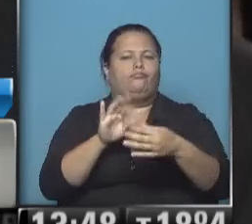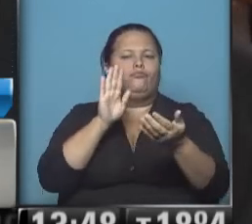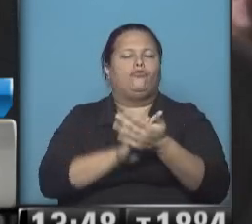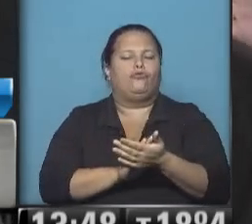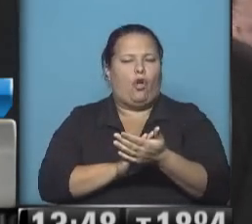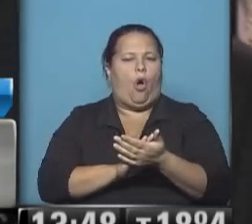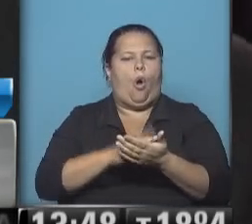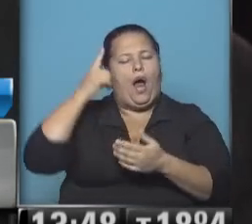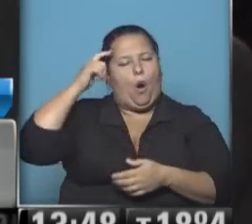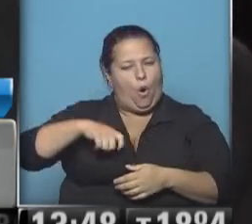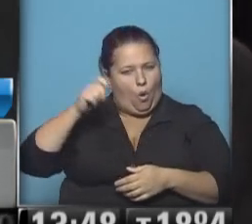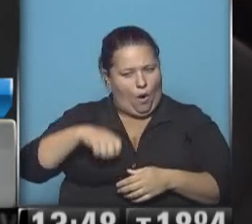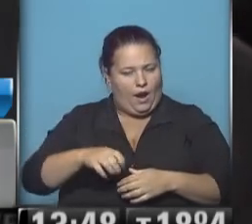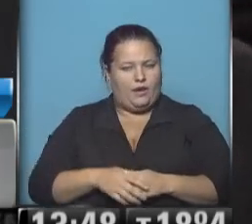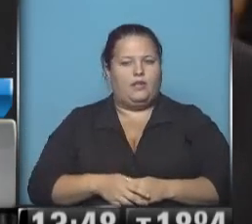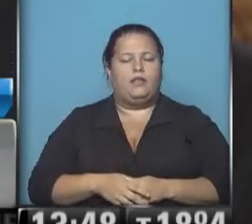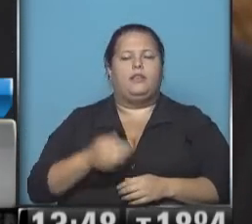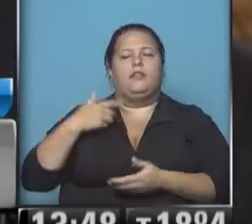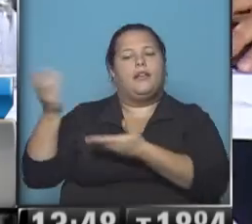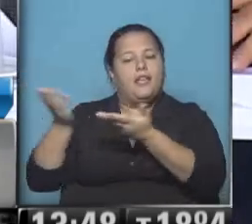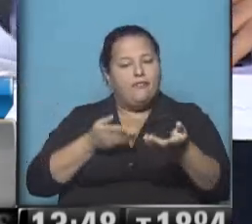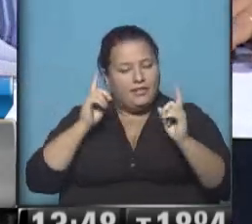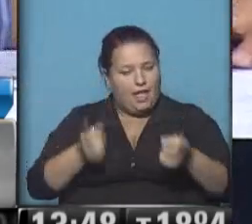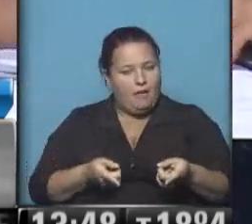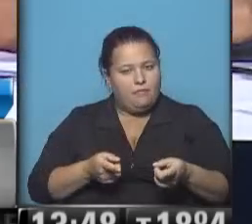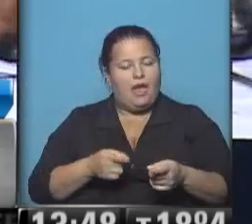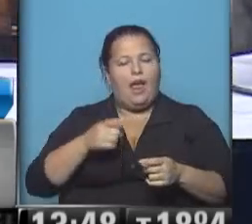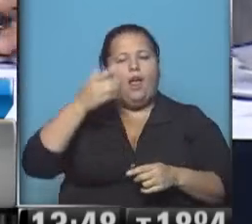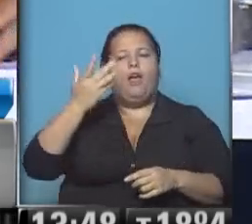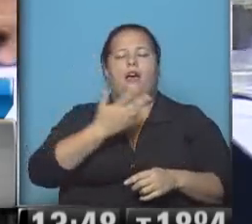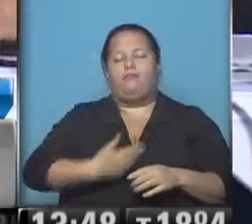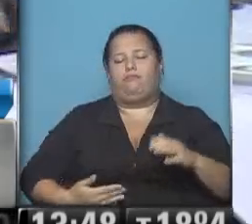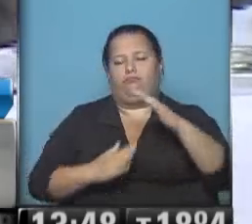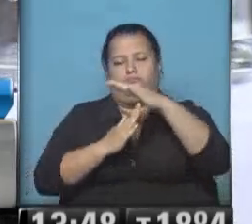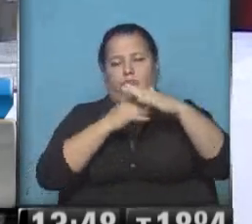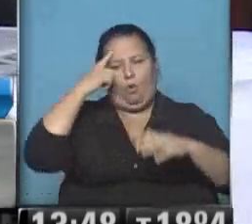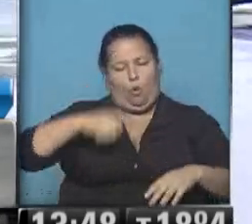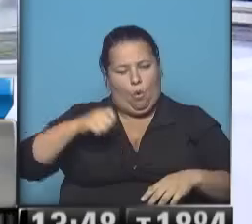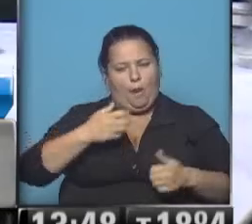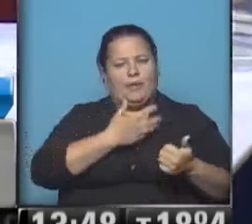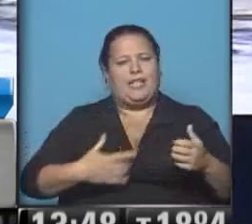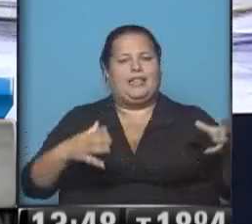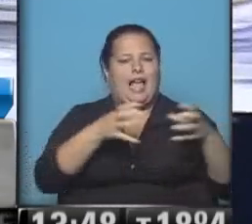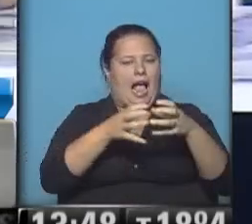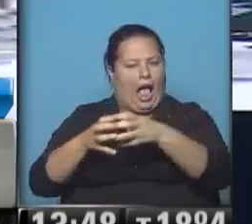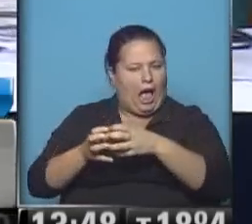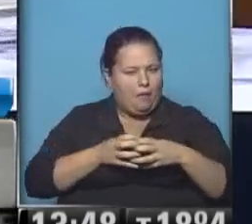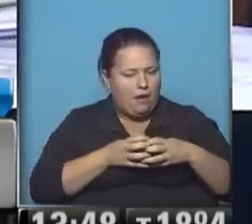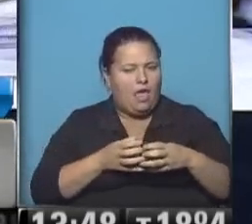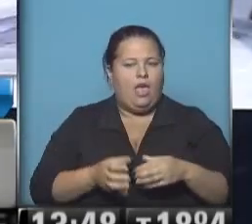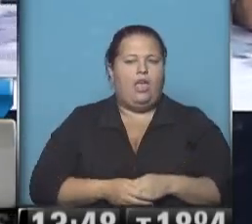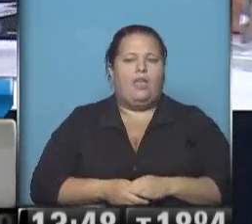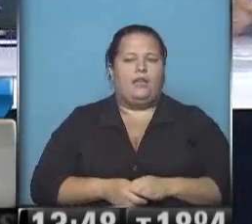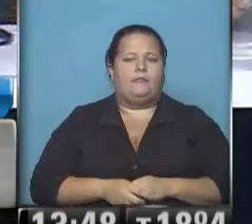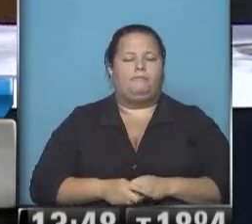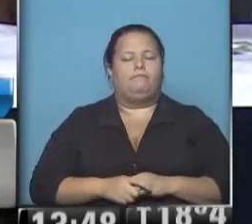con el poder judicial hemos invitado también a los a los titulares de los órganos del poder judicial o los presidentes de las cámaras eh